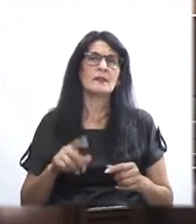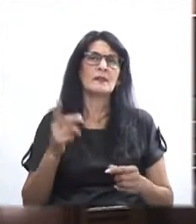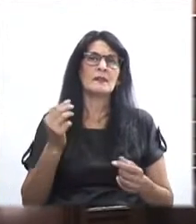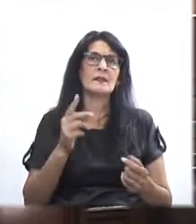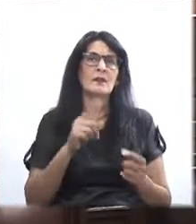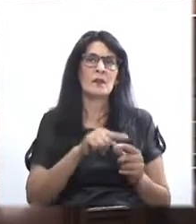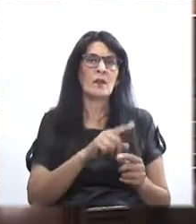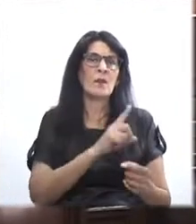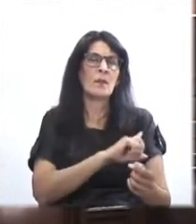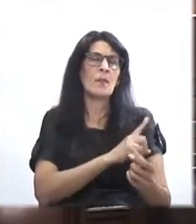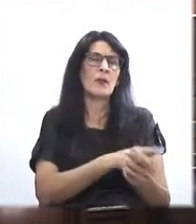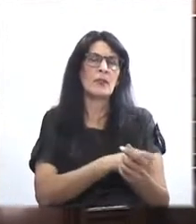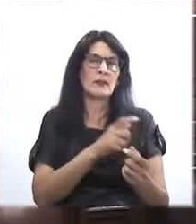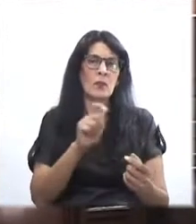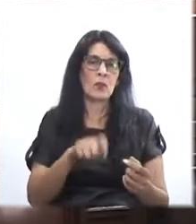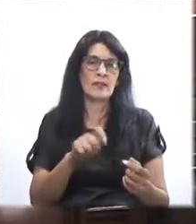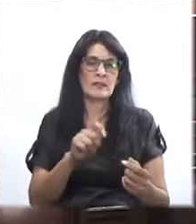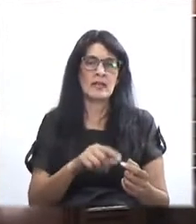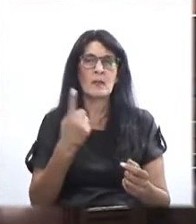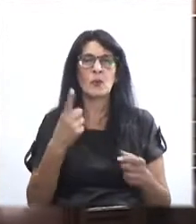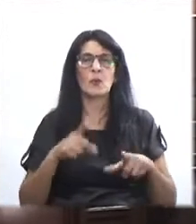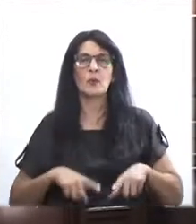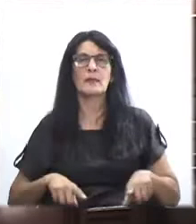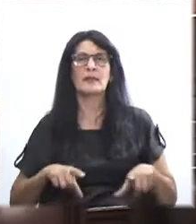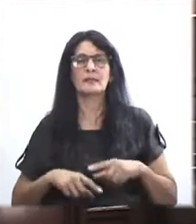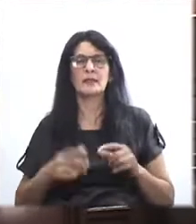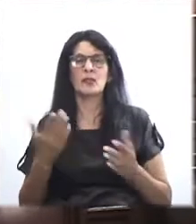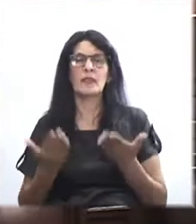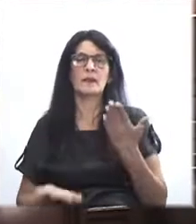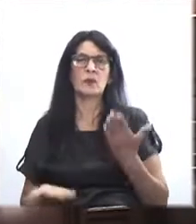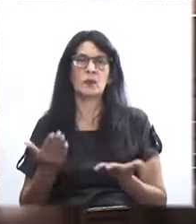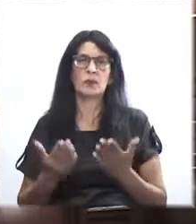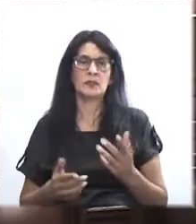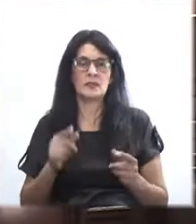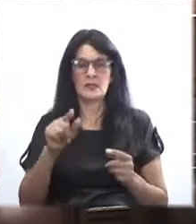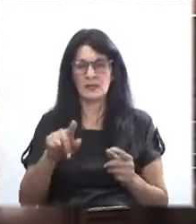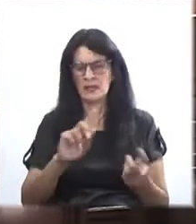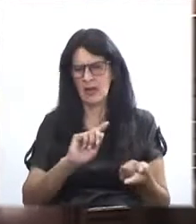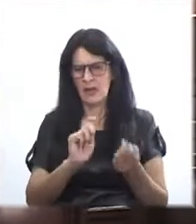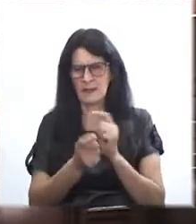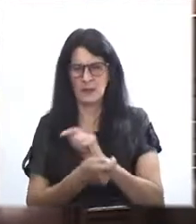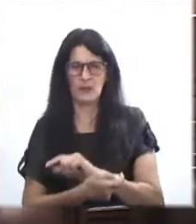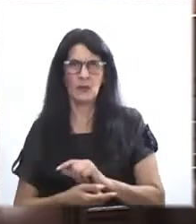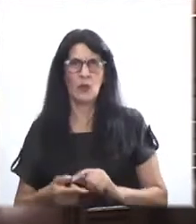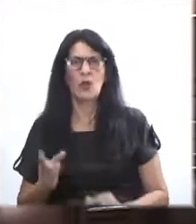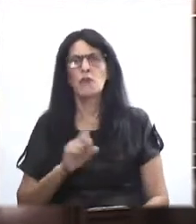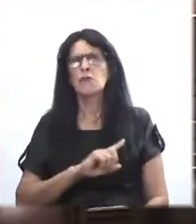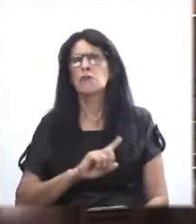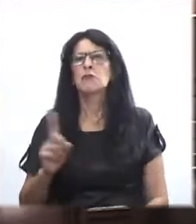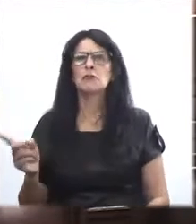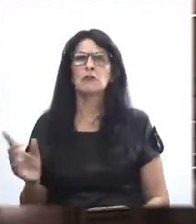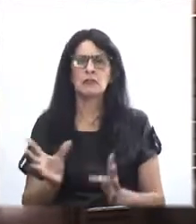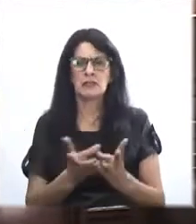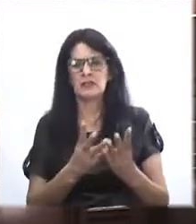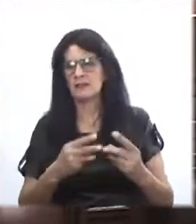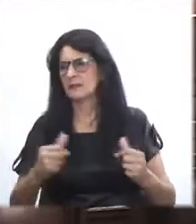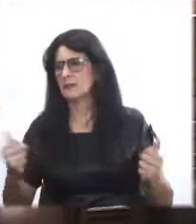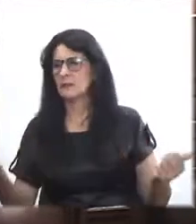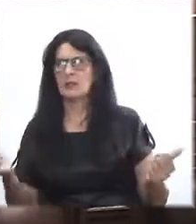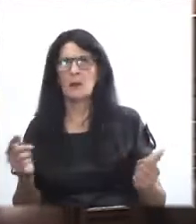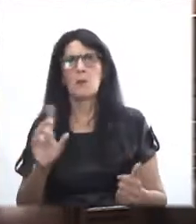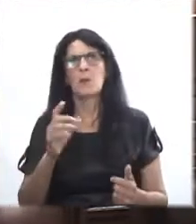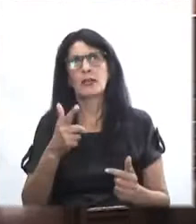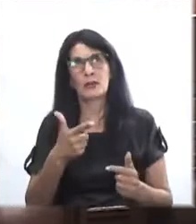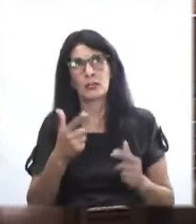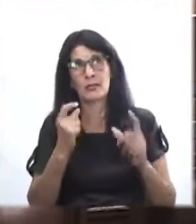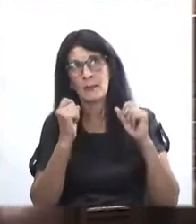Judicial por un Ministerio de Justicia. Es decir, la dictadura se manejó al margen de todo. Entonces no disolvió la CNT porque no tenía